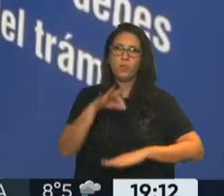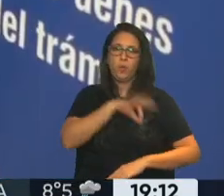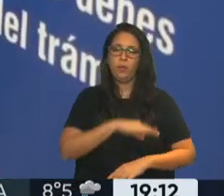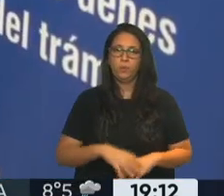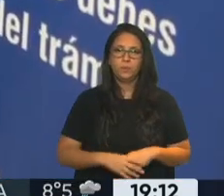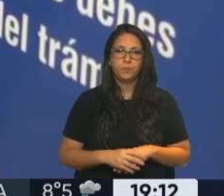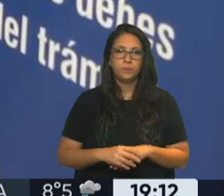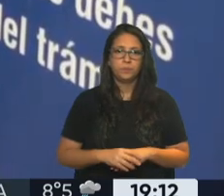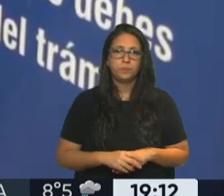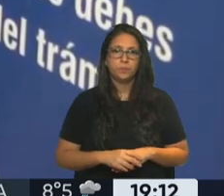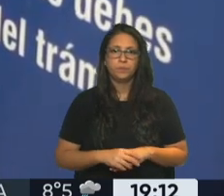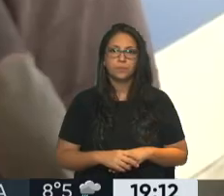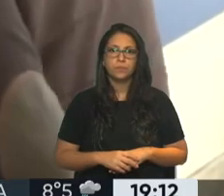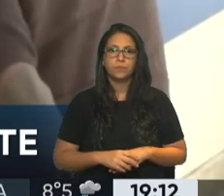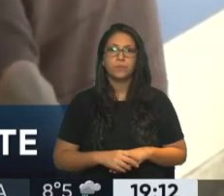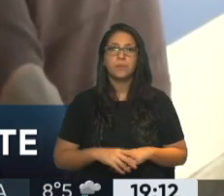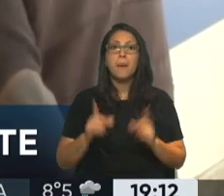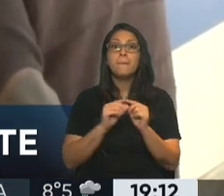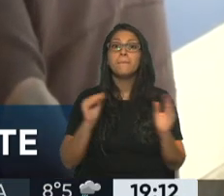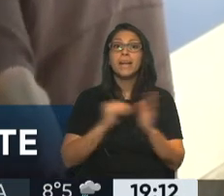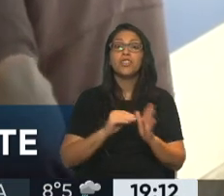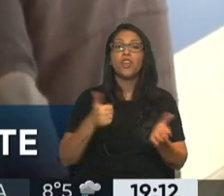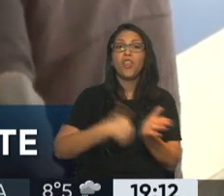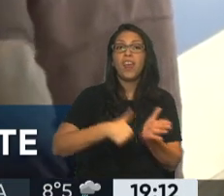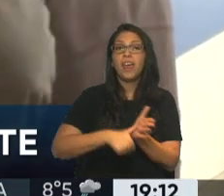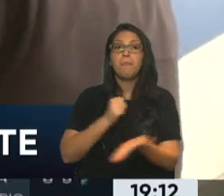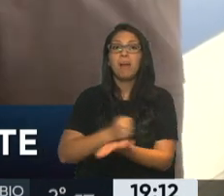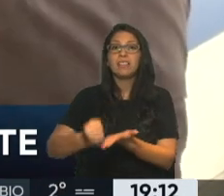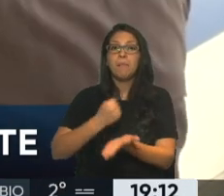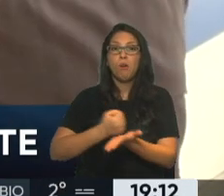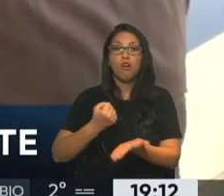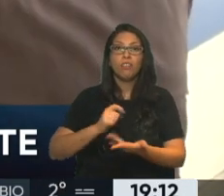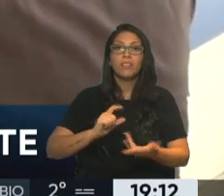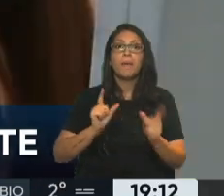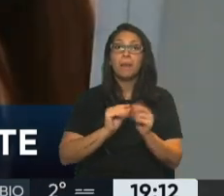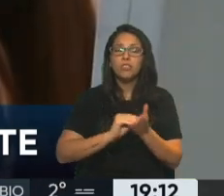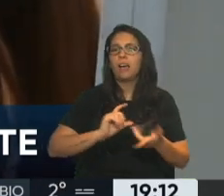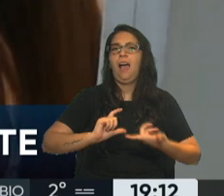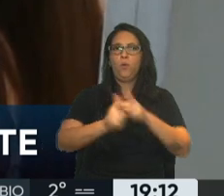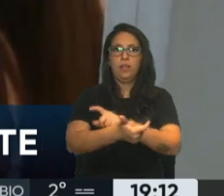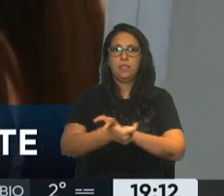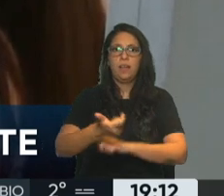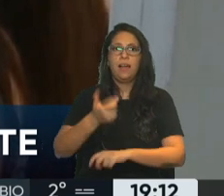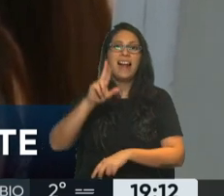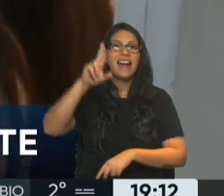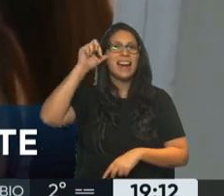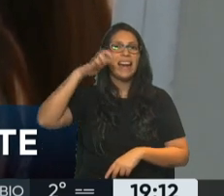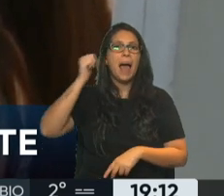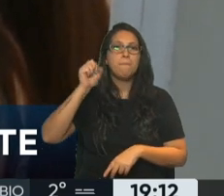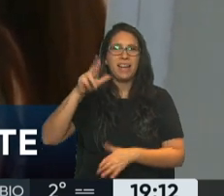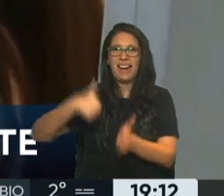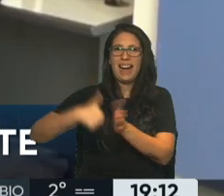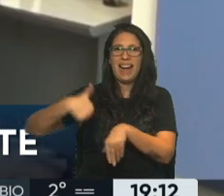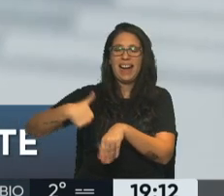pesos actualizan los precios del dni y el pasaporte el Registro Nacional de las personas dio a conocer el nuevo